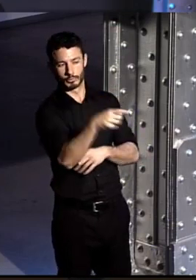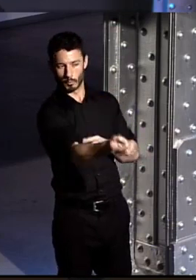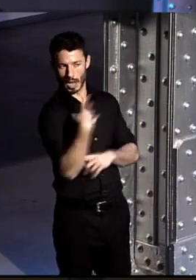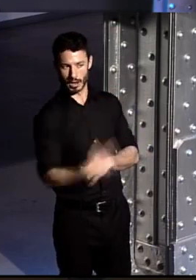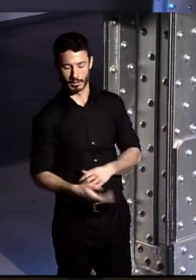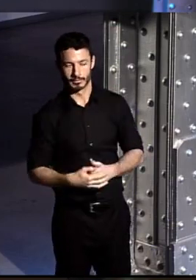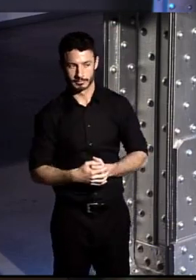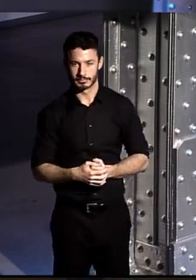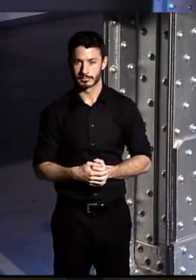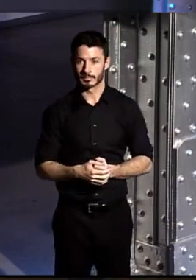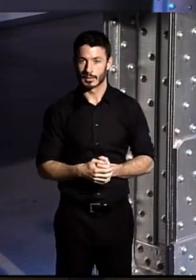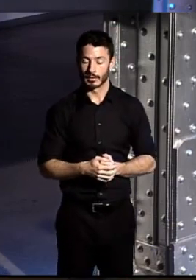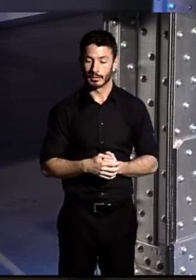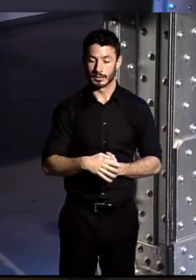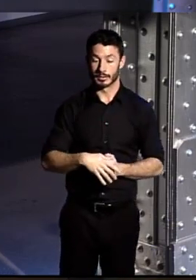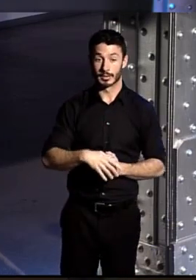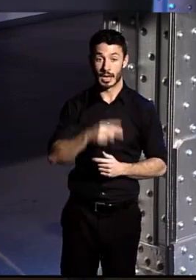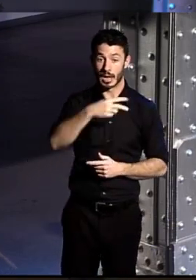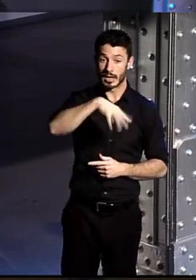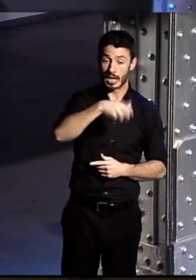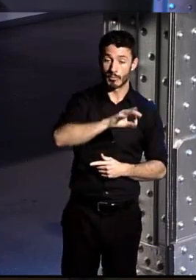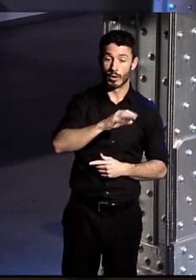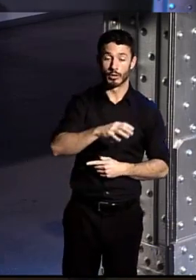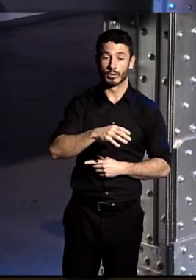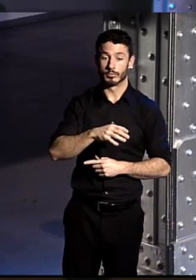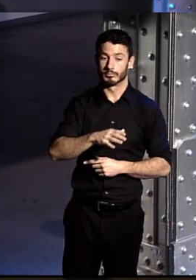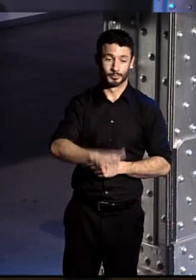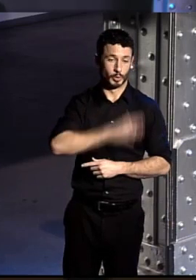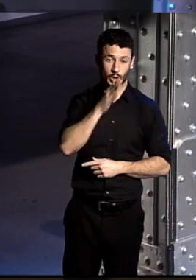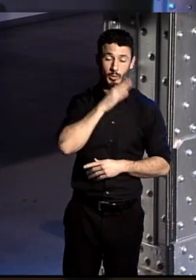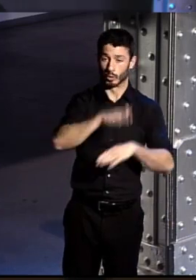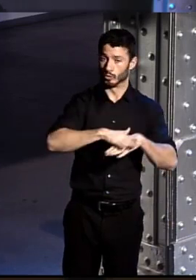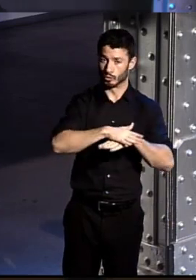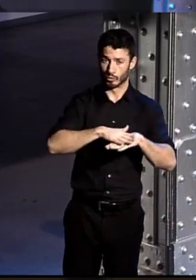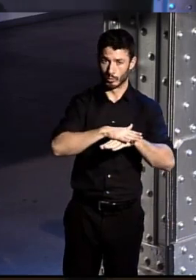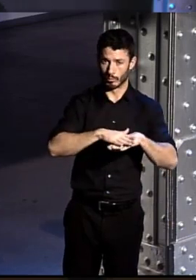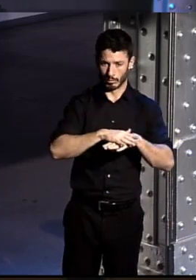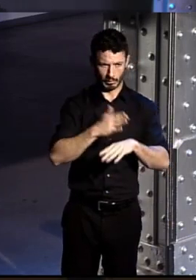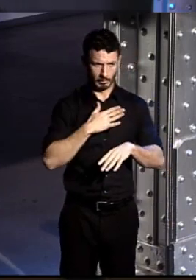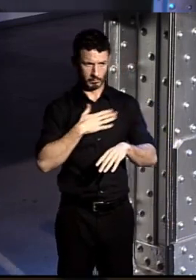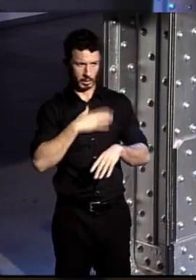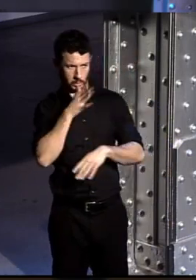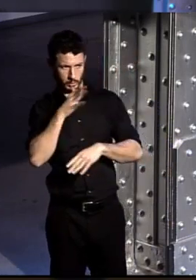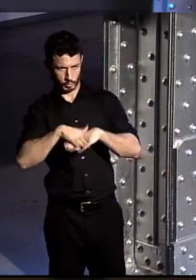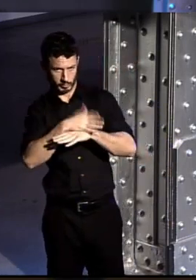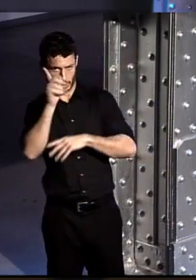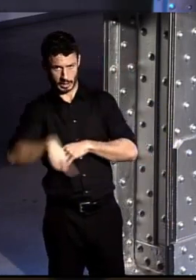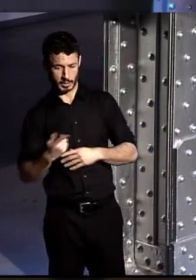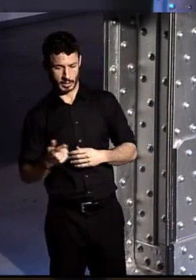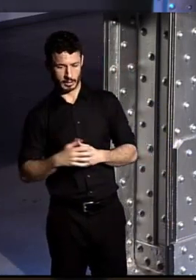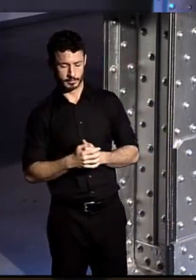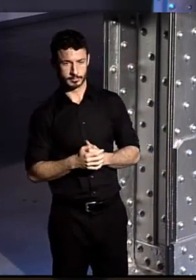Bueno, mis motivos son probablemente mucho más superficiales que los que... No, los míos son muy superficiales.